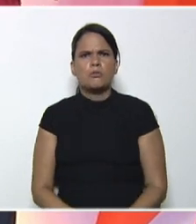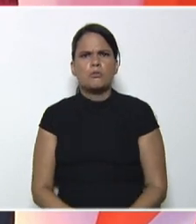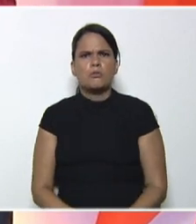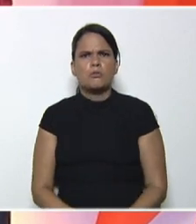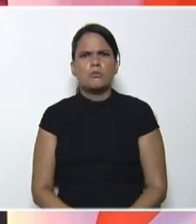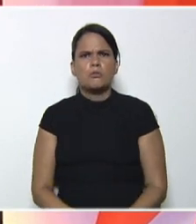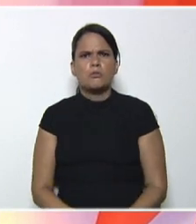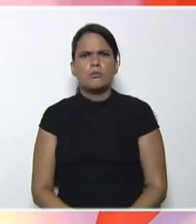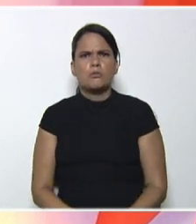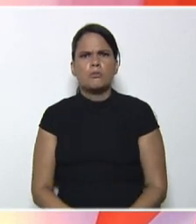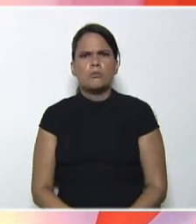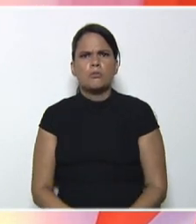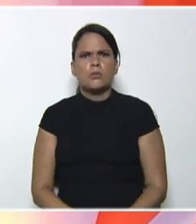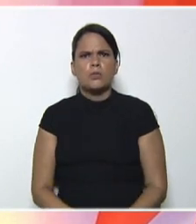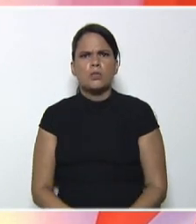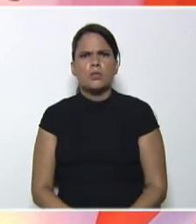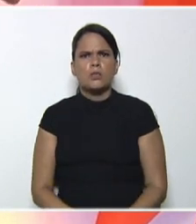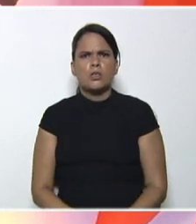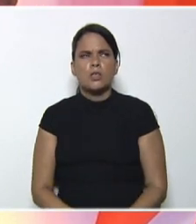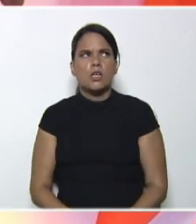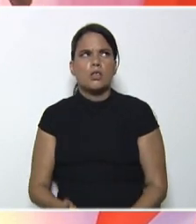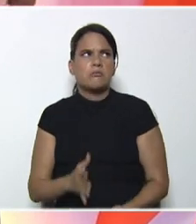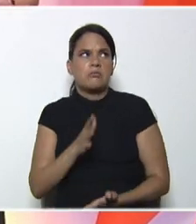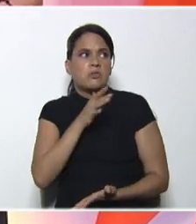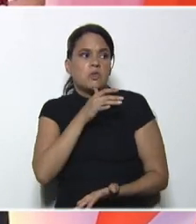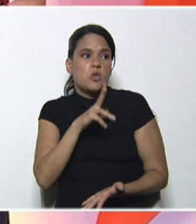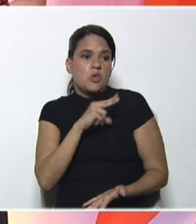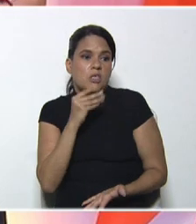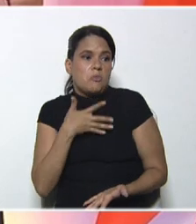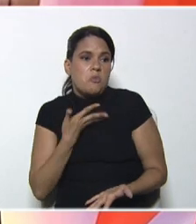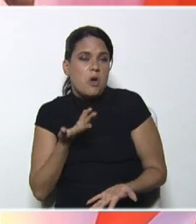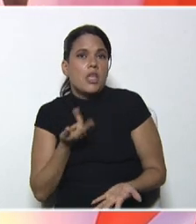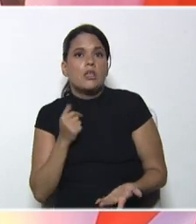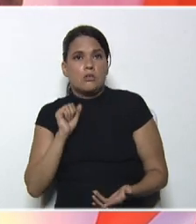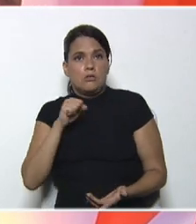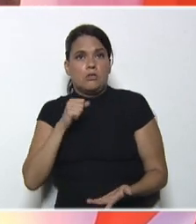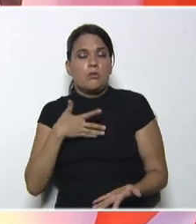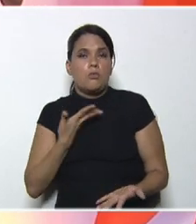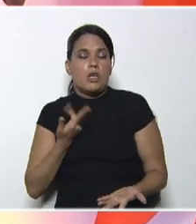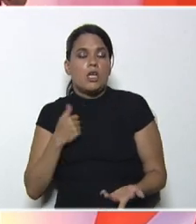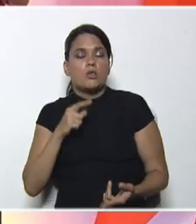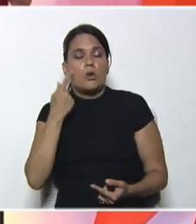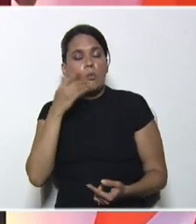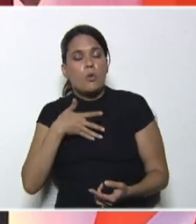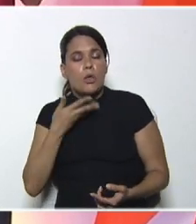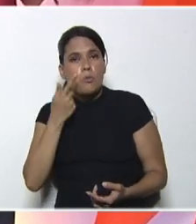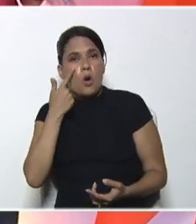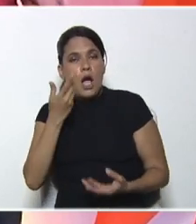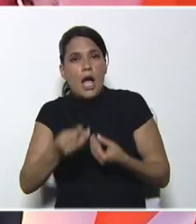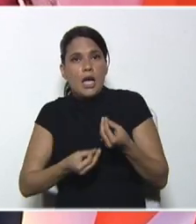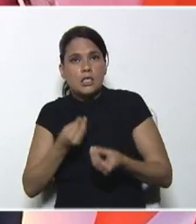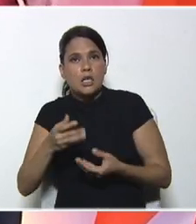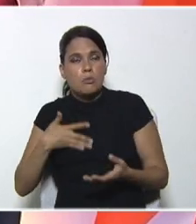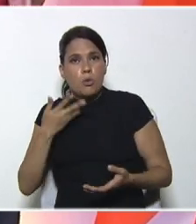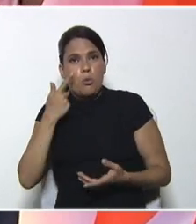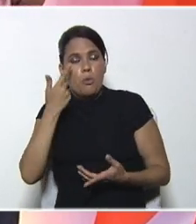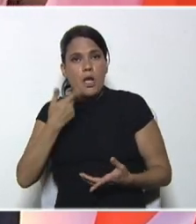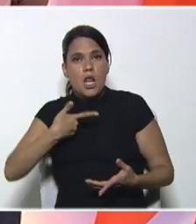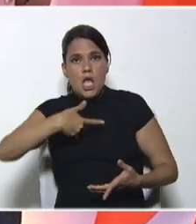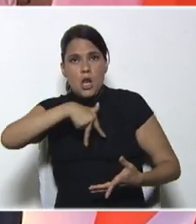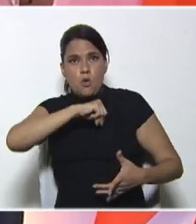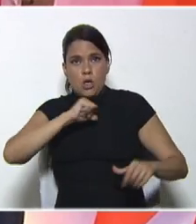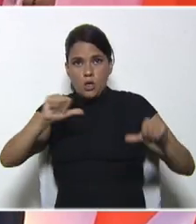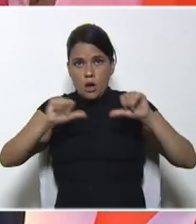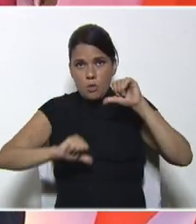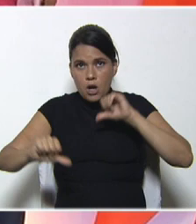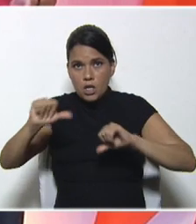así fuera de que no existe, ¿ok? Esta reacción la podemos ver, la podemos realizar en nuestros laboratorios. Incluso